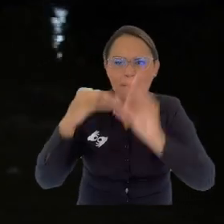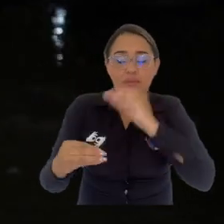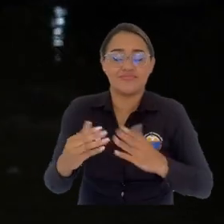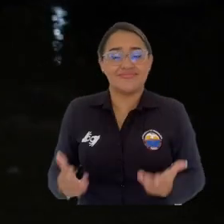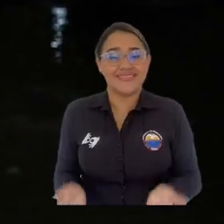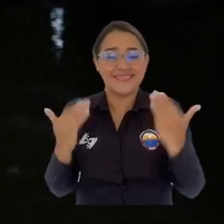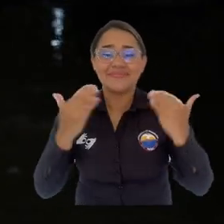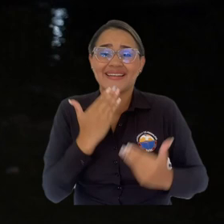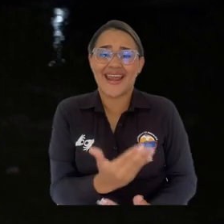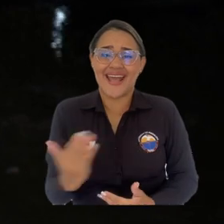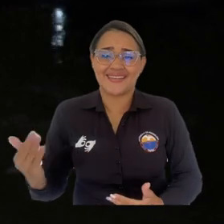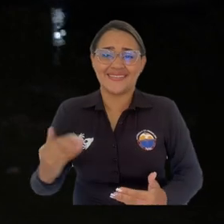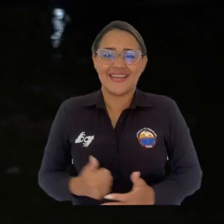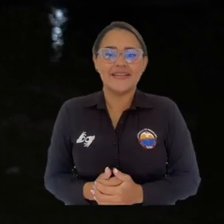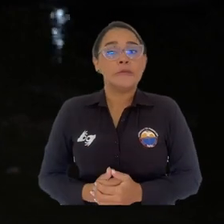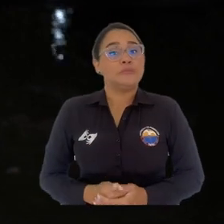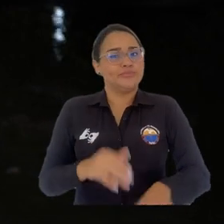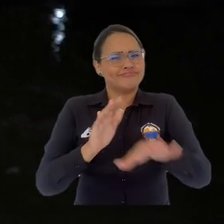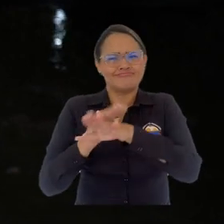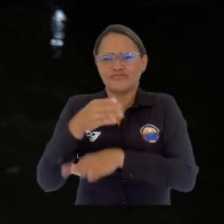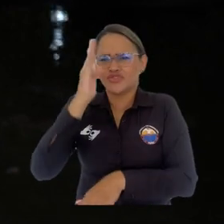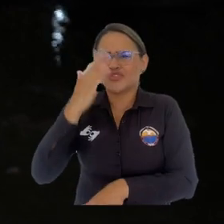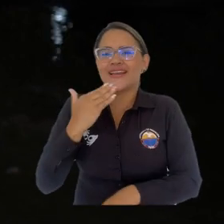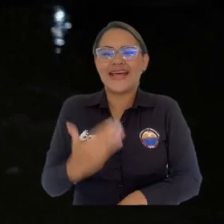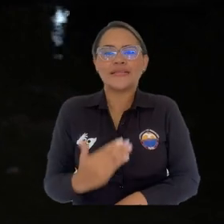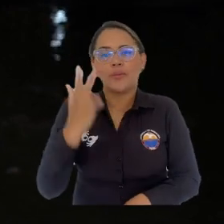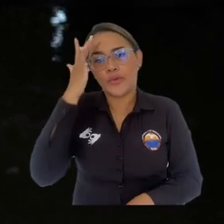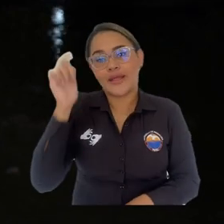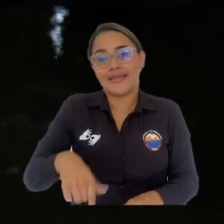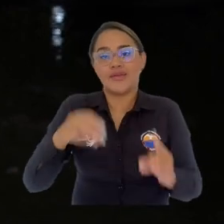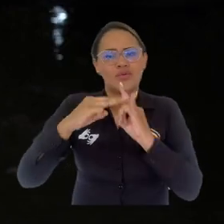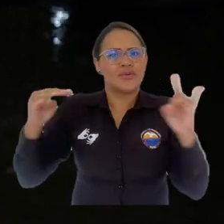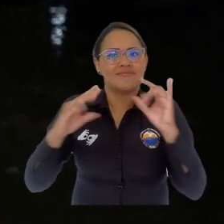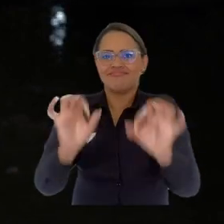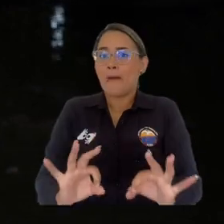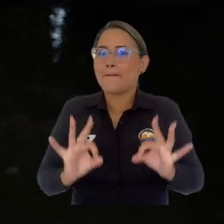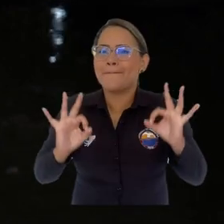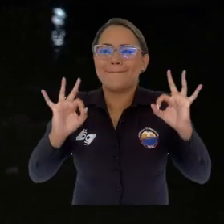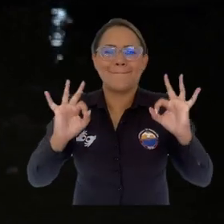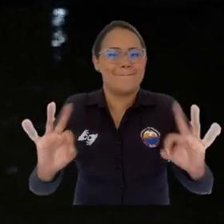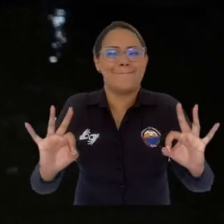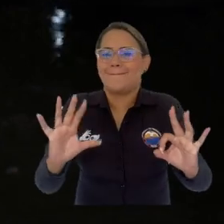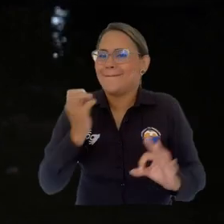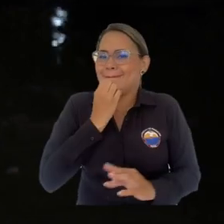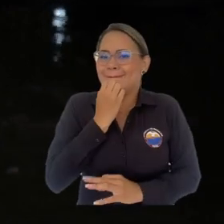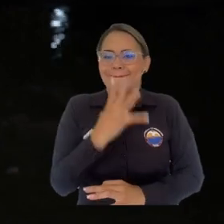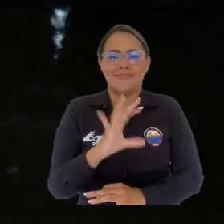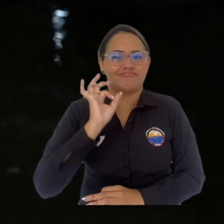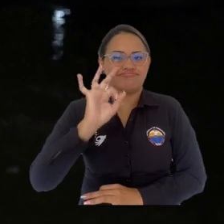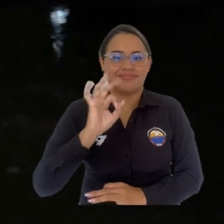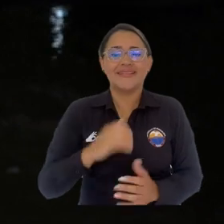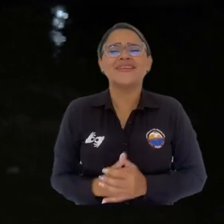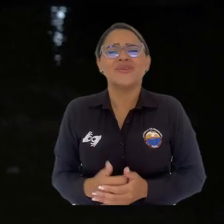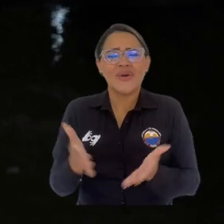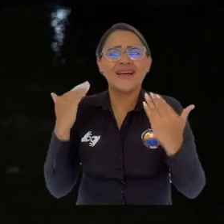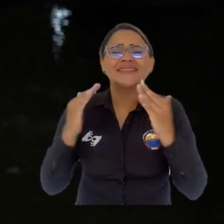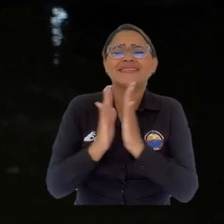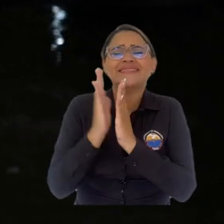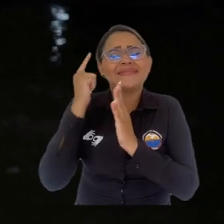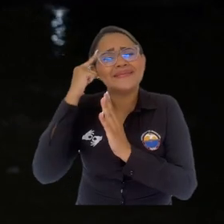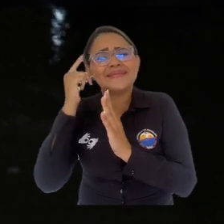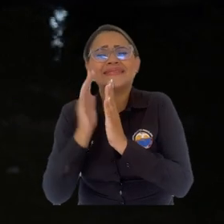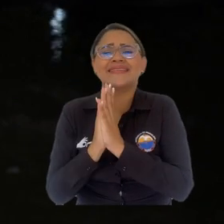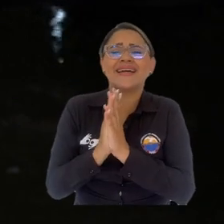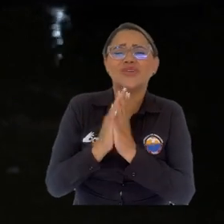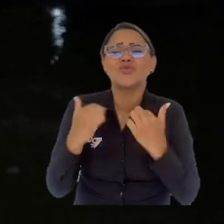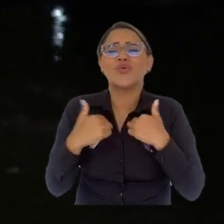para mí esta universidad es espectacular eh en mi corazón y en mi sueño siempre había tenido ese sueño por allá